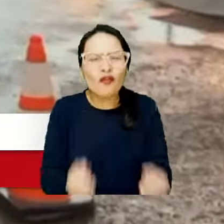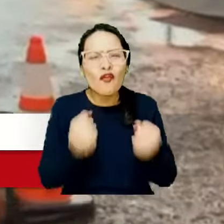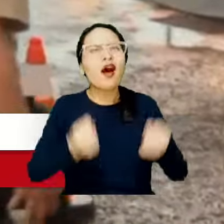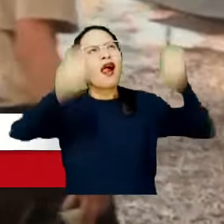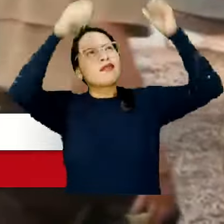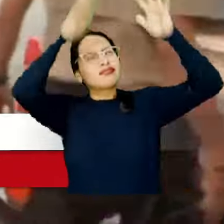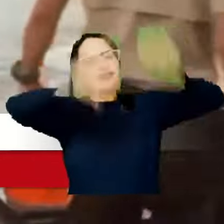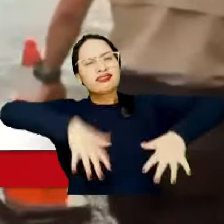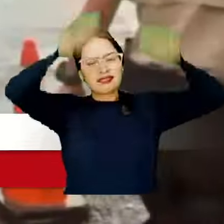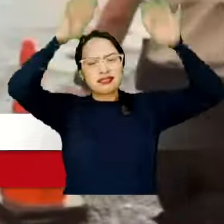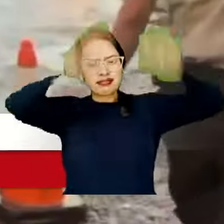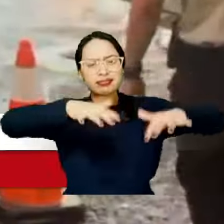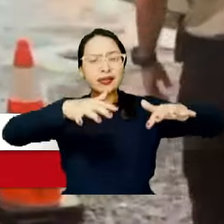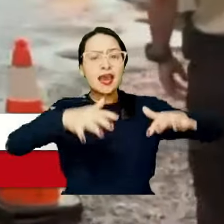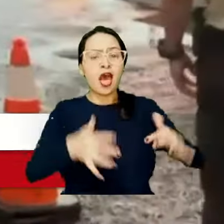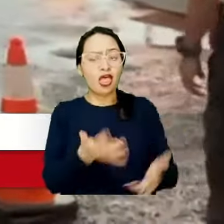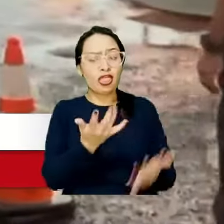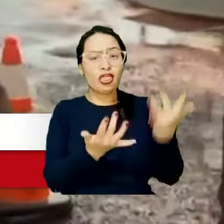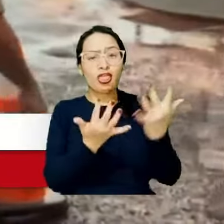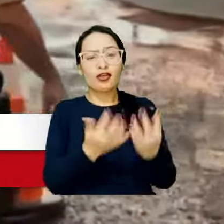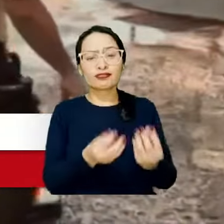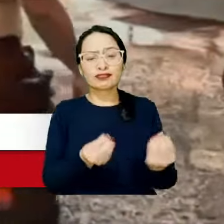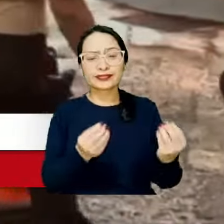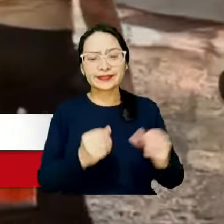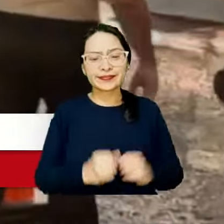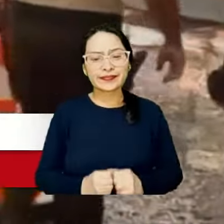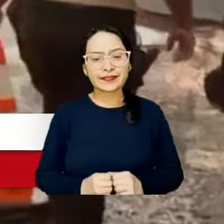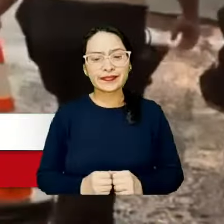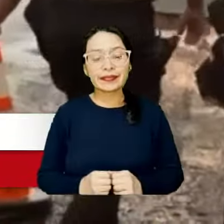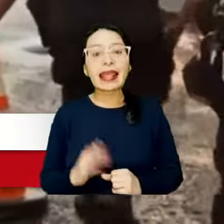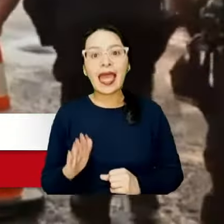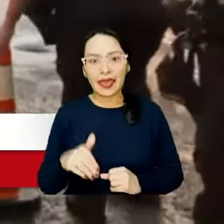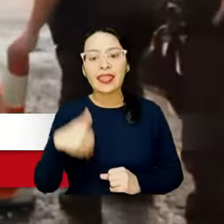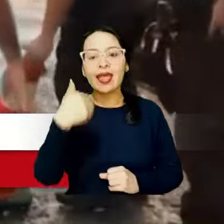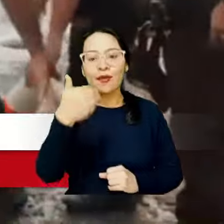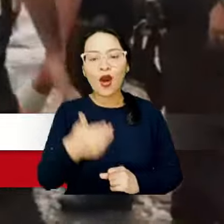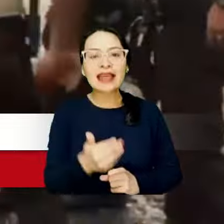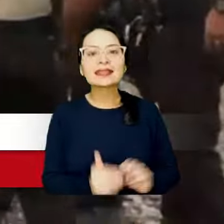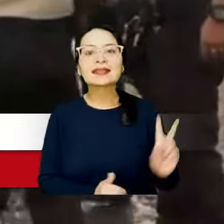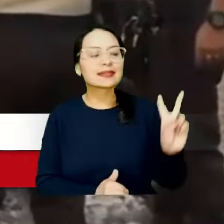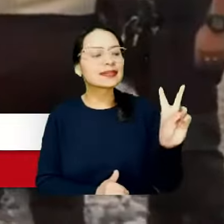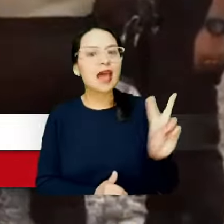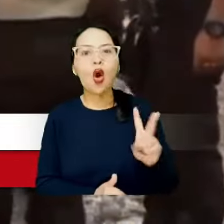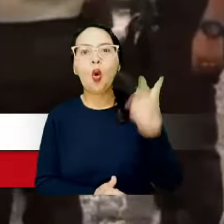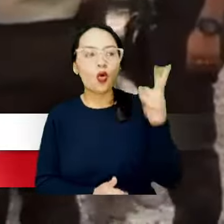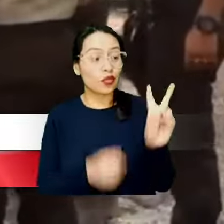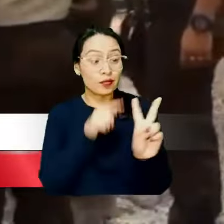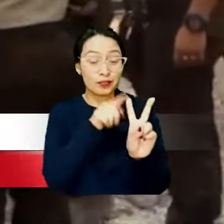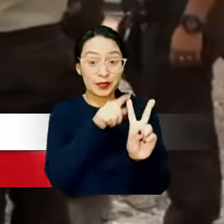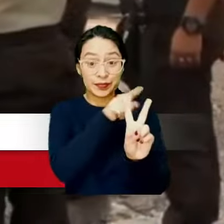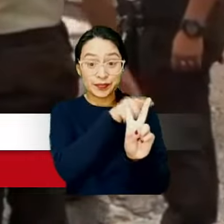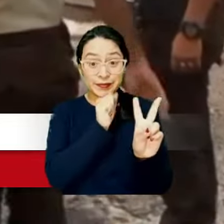hacer. Minutos después llegó el otro supuesto extorsionador a quererse llevar la motocicleta, pero los